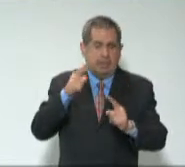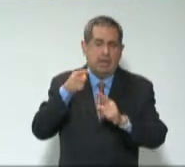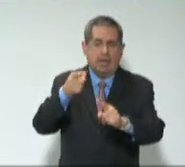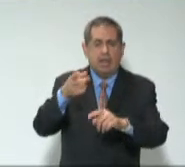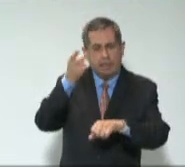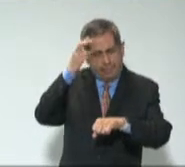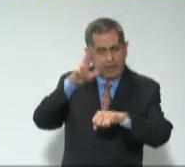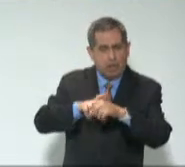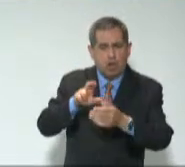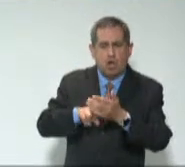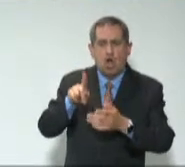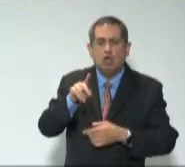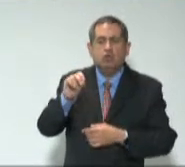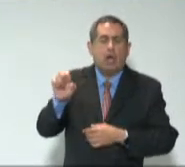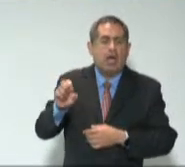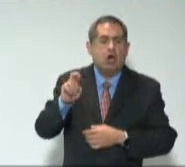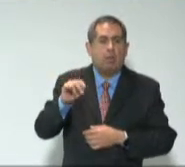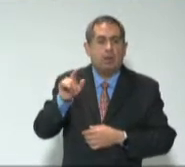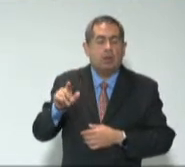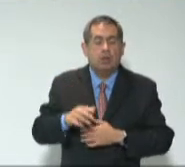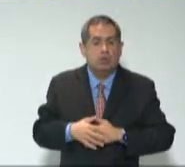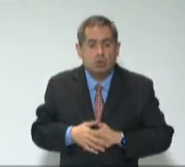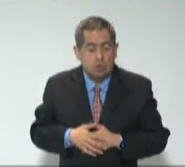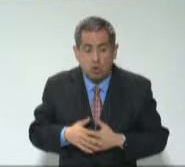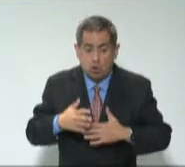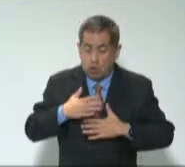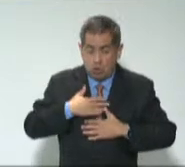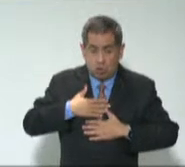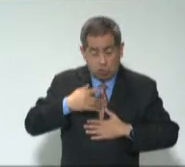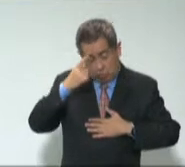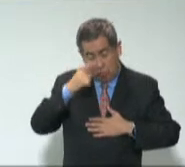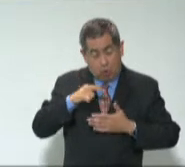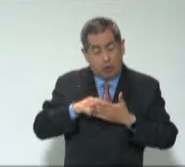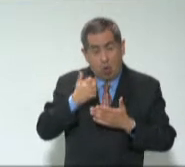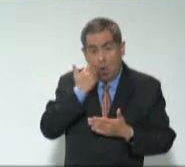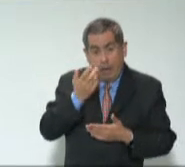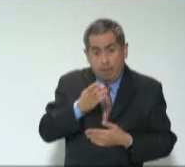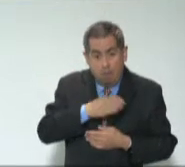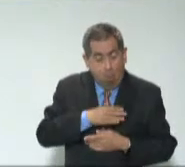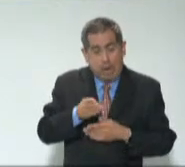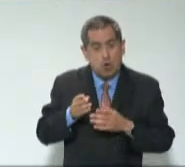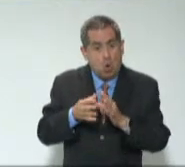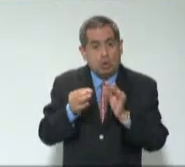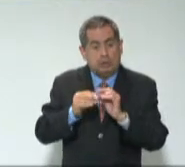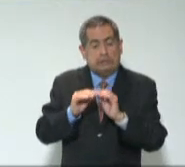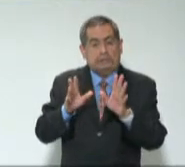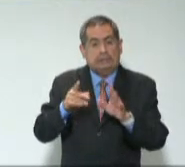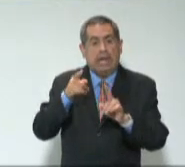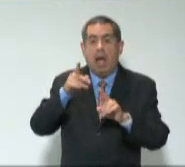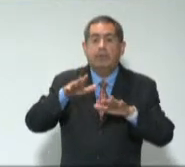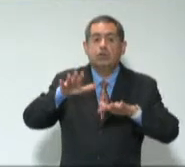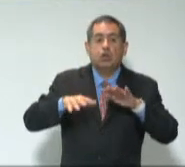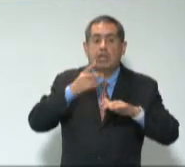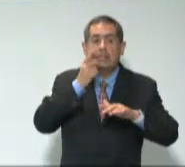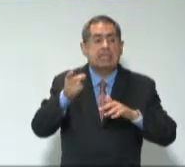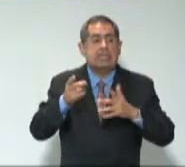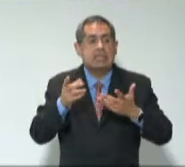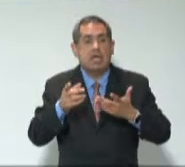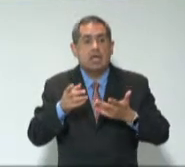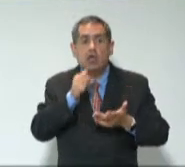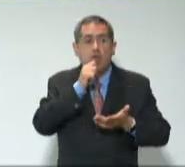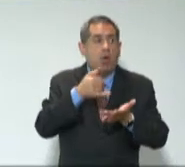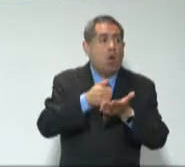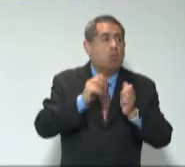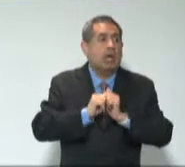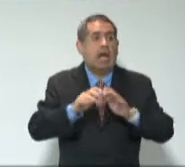del seguro social a Robledo no no yo que al contrario digo es que Qué bueno porque muchas veces que no se se dice que no se han publicado